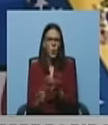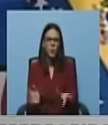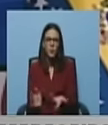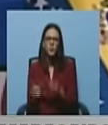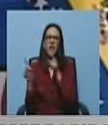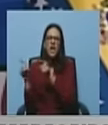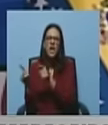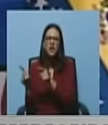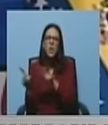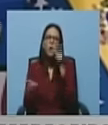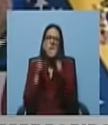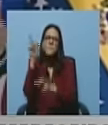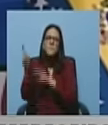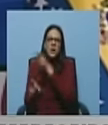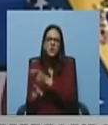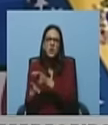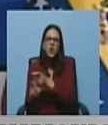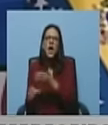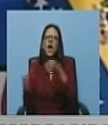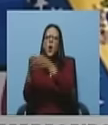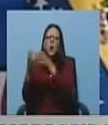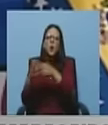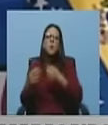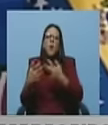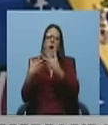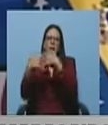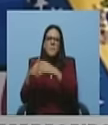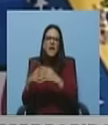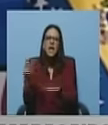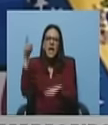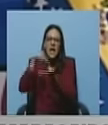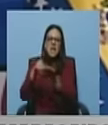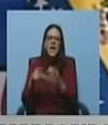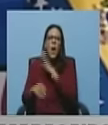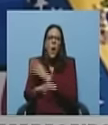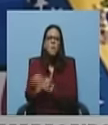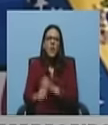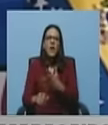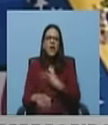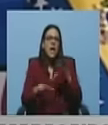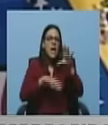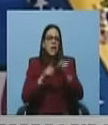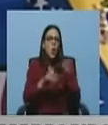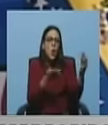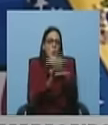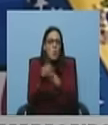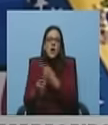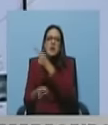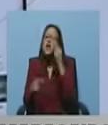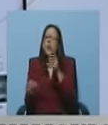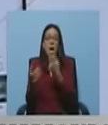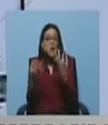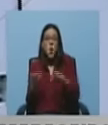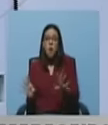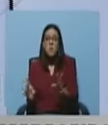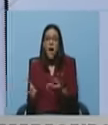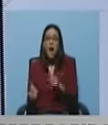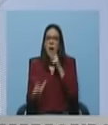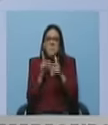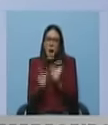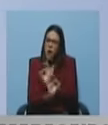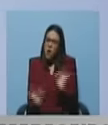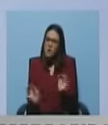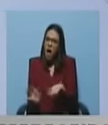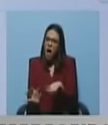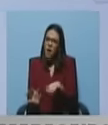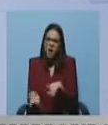Son personas vinculadas a grupos empresariales que llegan al poder para hacerse más ricos. Y ellos ven esto muy normal. Ellos